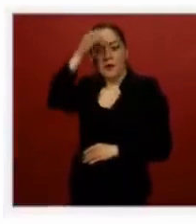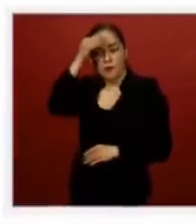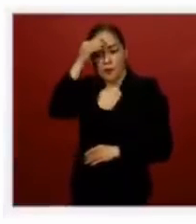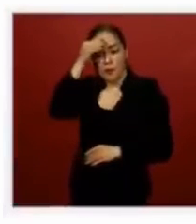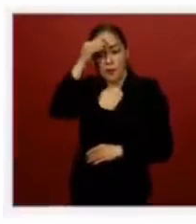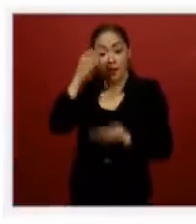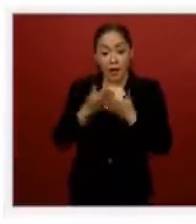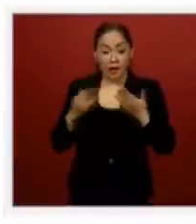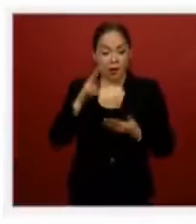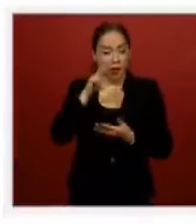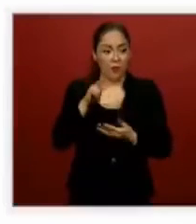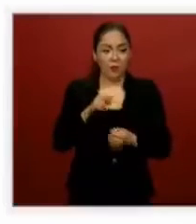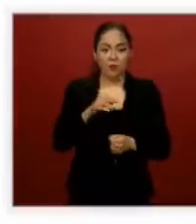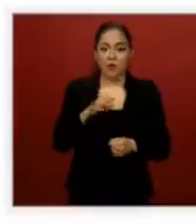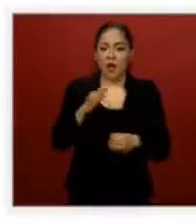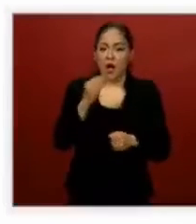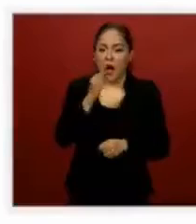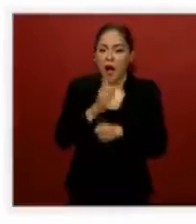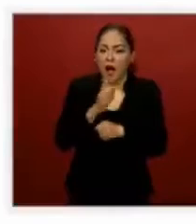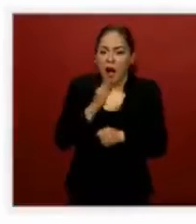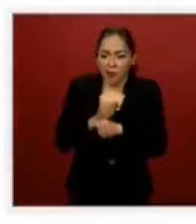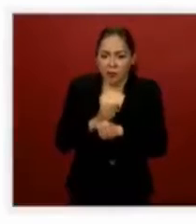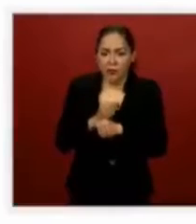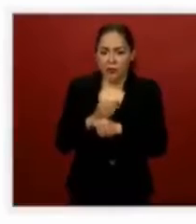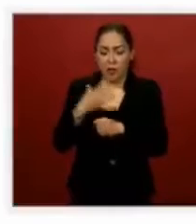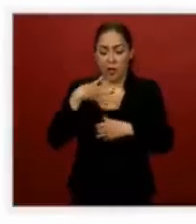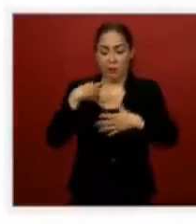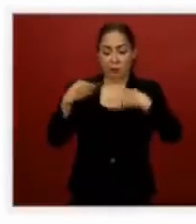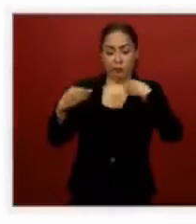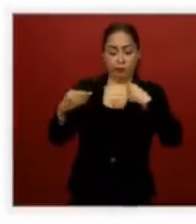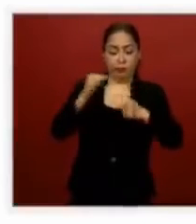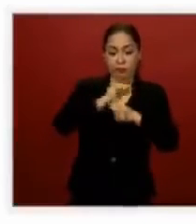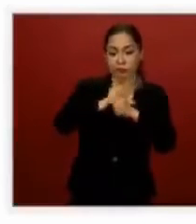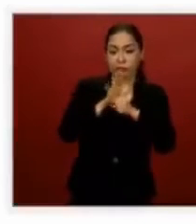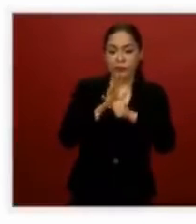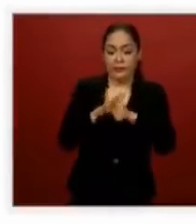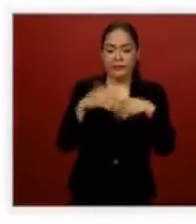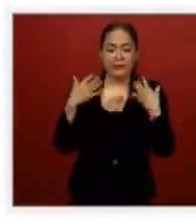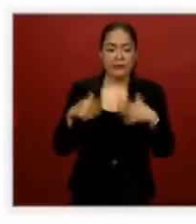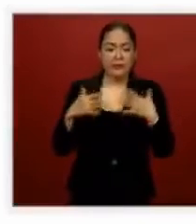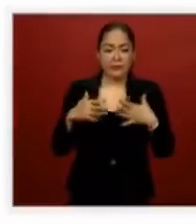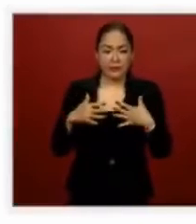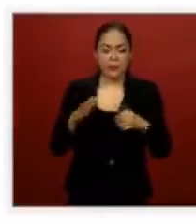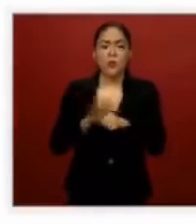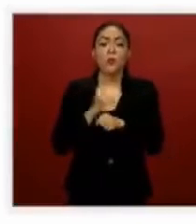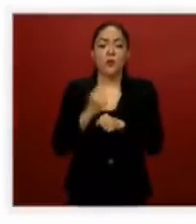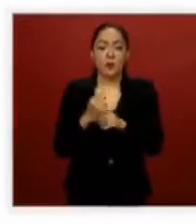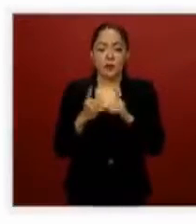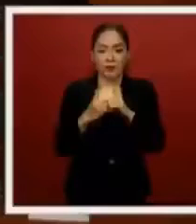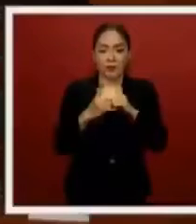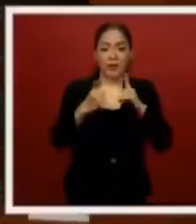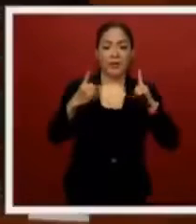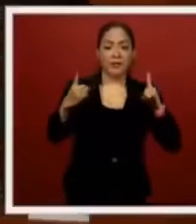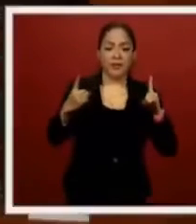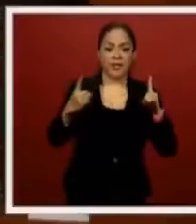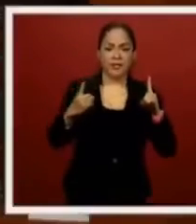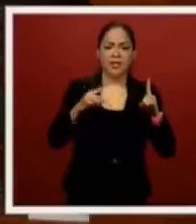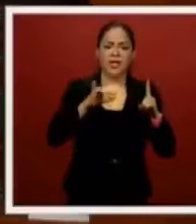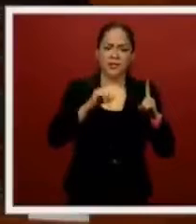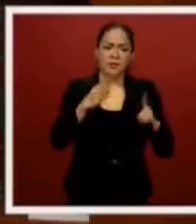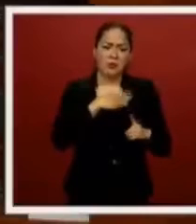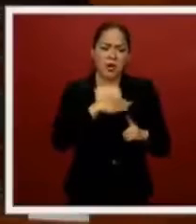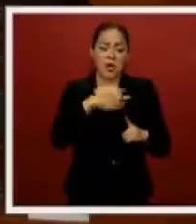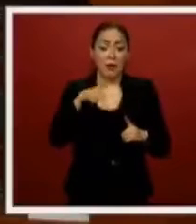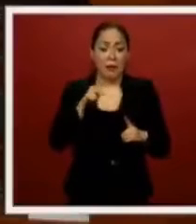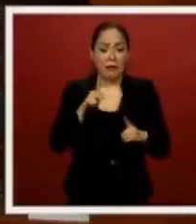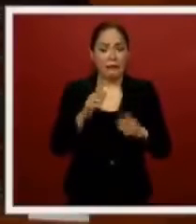vimos en la pandemia, además. Lo vimos en la pandemia, todo cómo se ha afectado, porque la distancia tiene ventajas, pero también